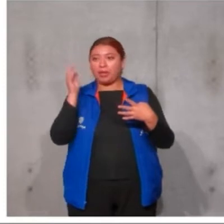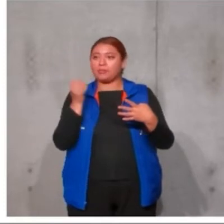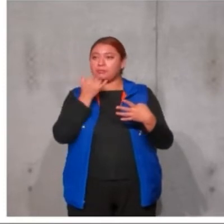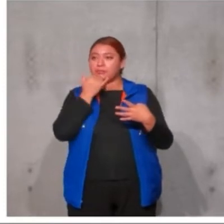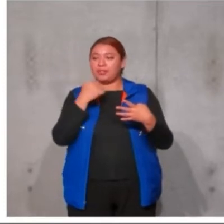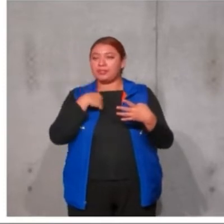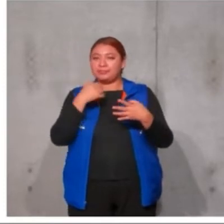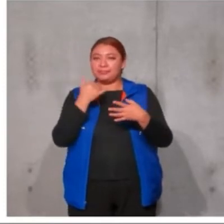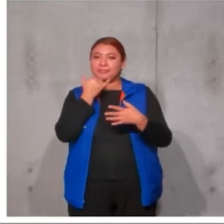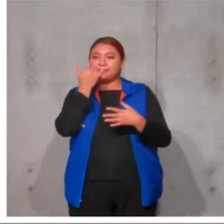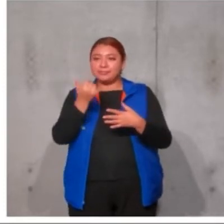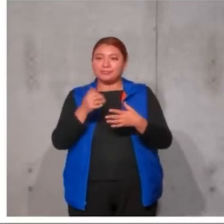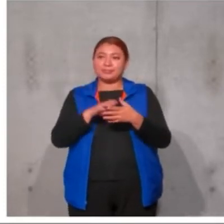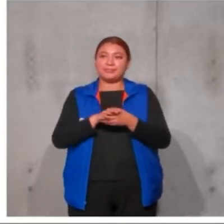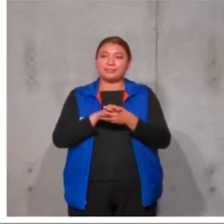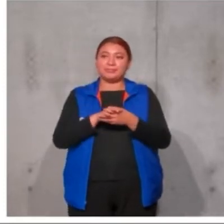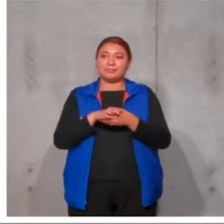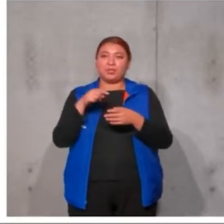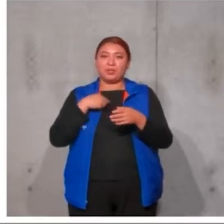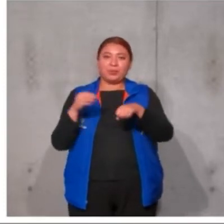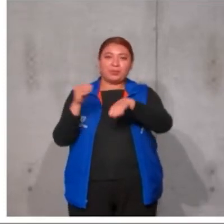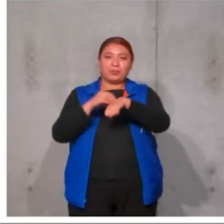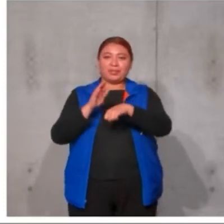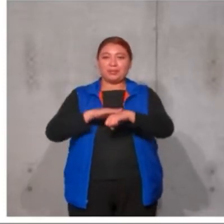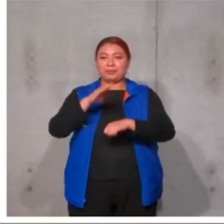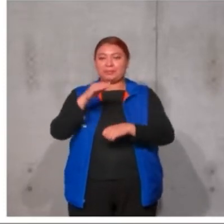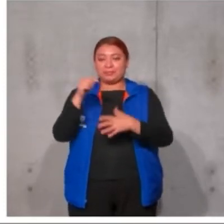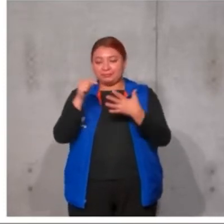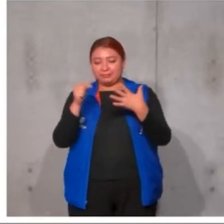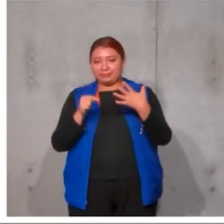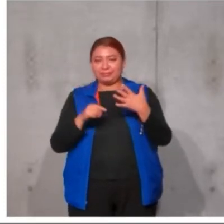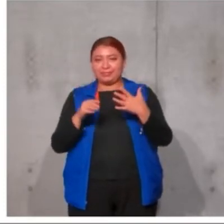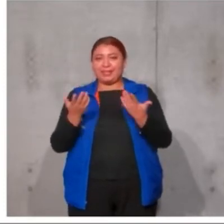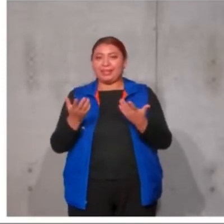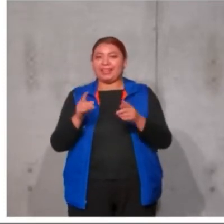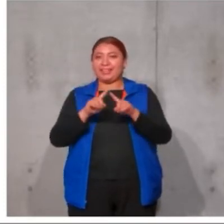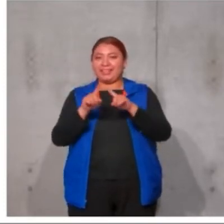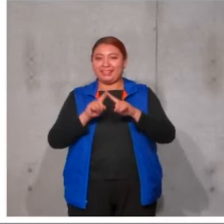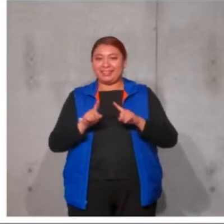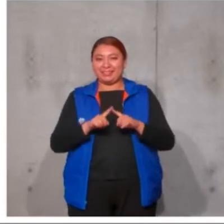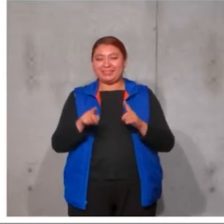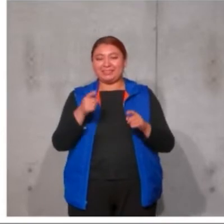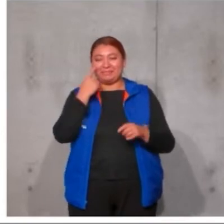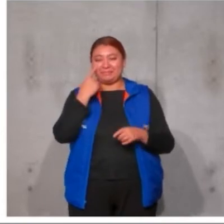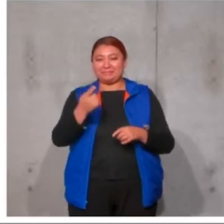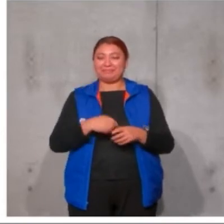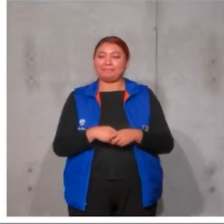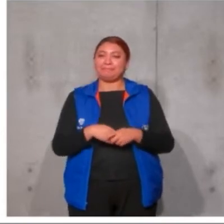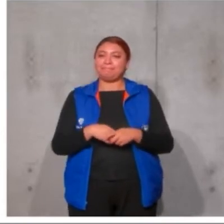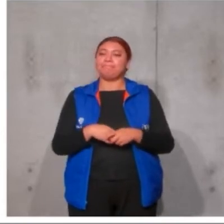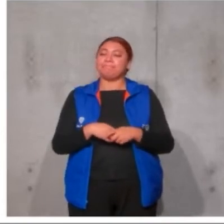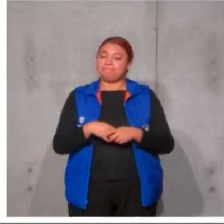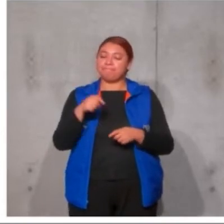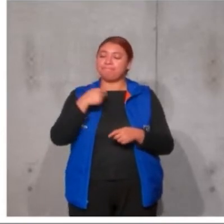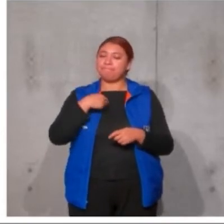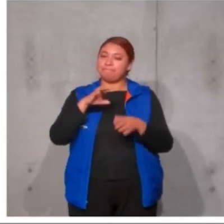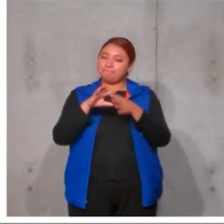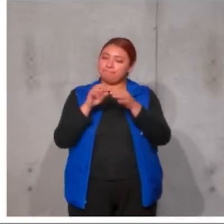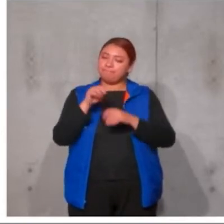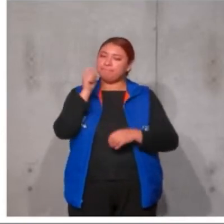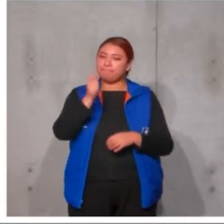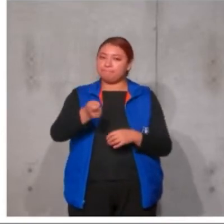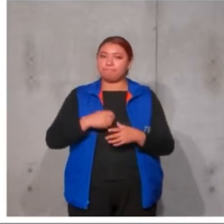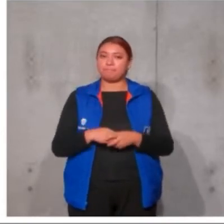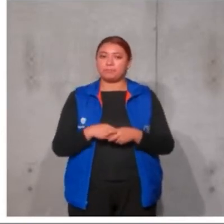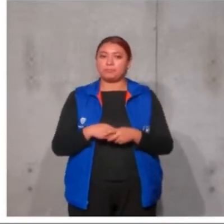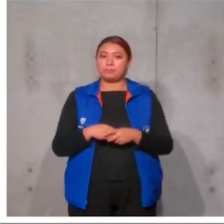perdón, es que aquí me equivoqué. Le di más puntos a la calidad. La ponderación era diferente. O sea, para un